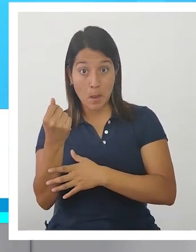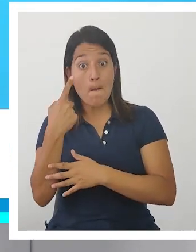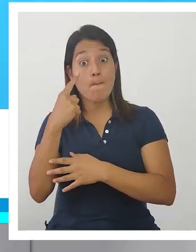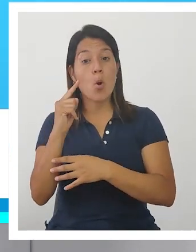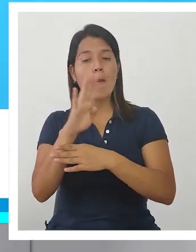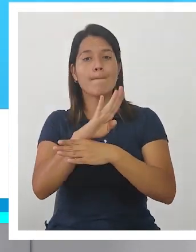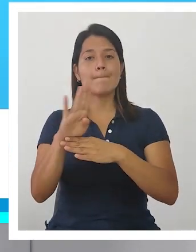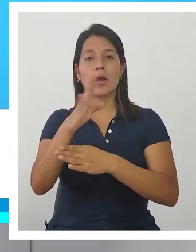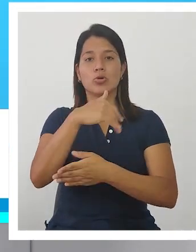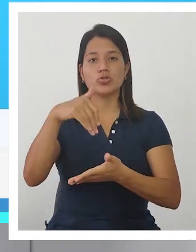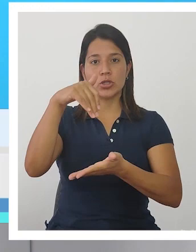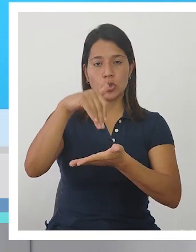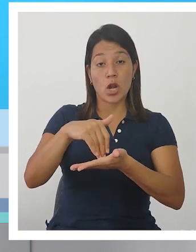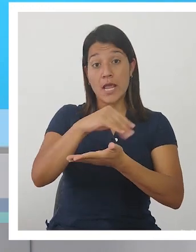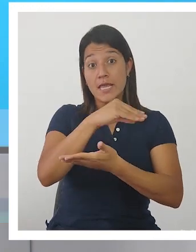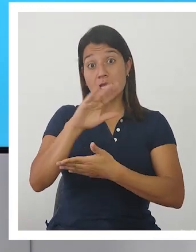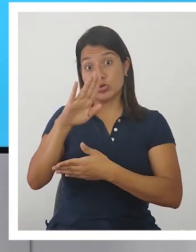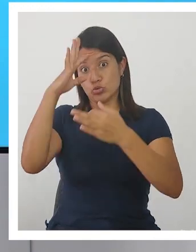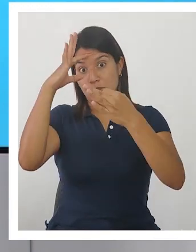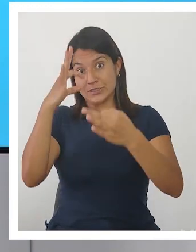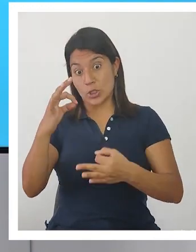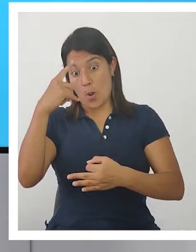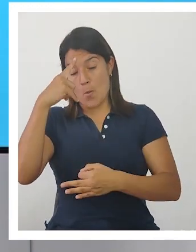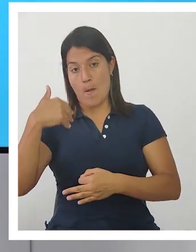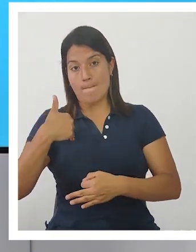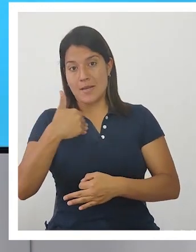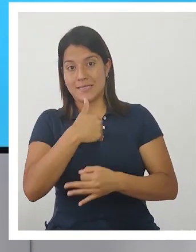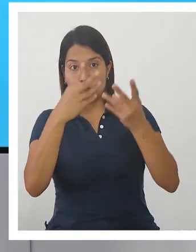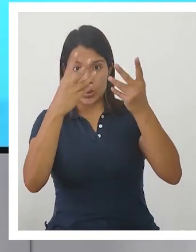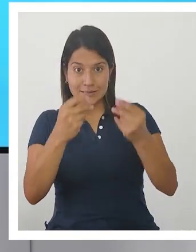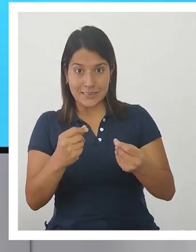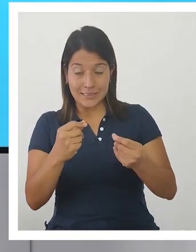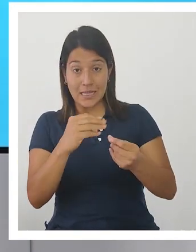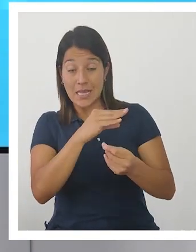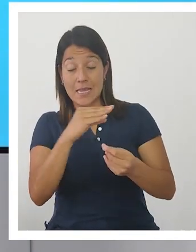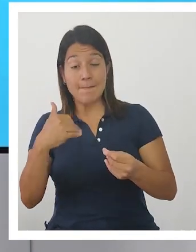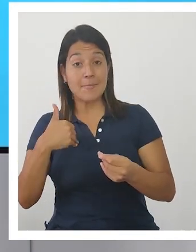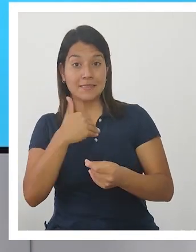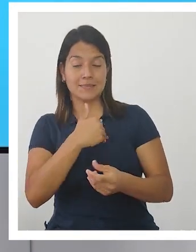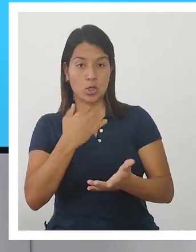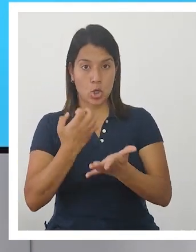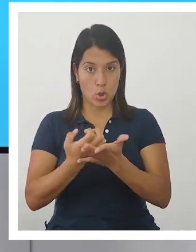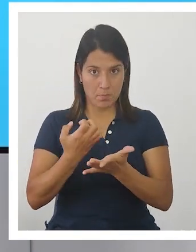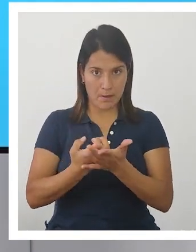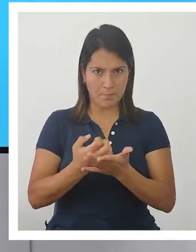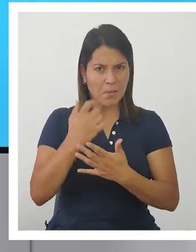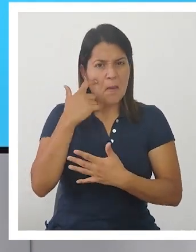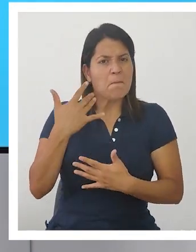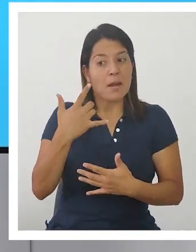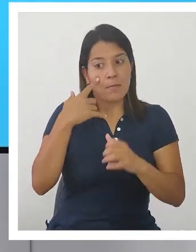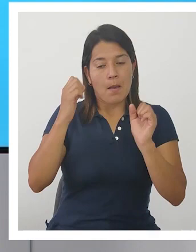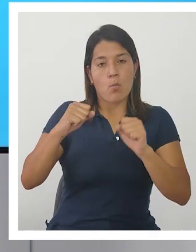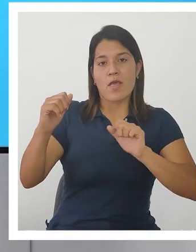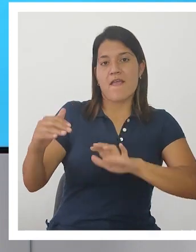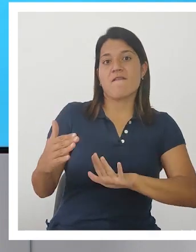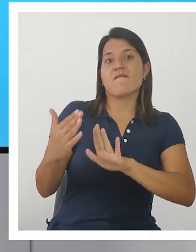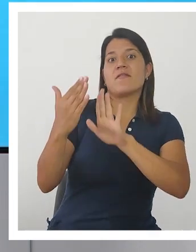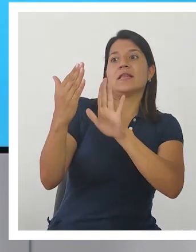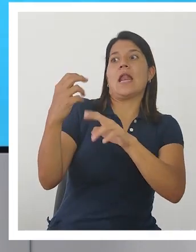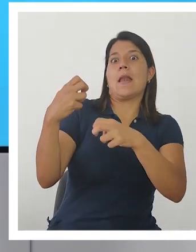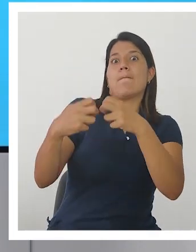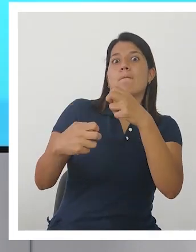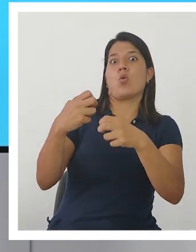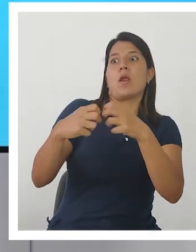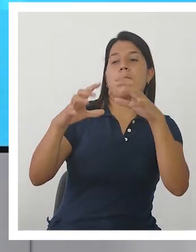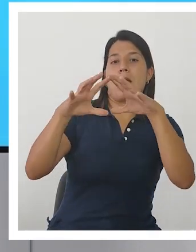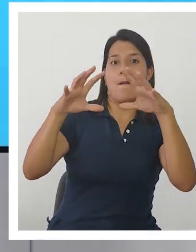adoptadas por el Ministerio de Hacienda y de Economía para paliar la crisis global y paliar pues la